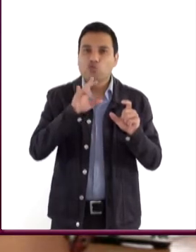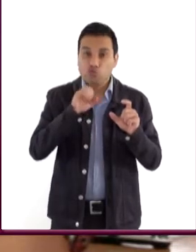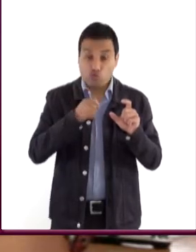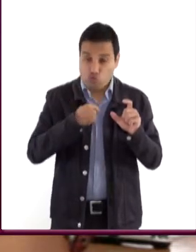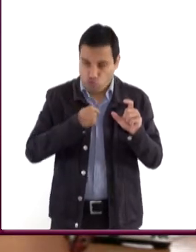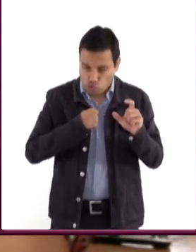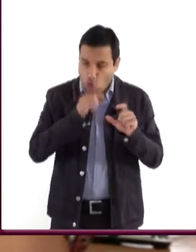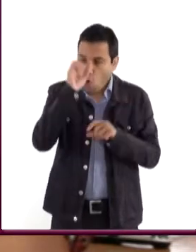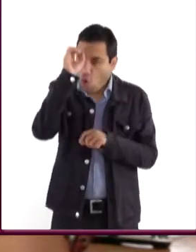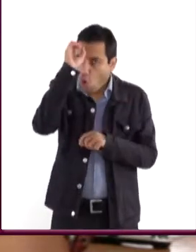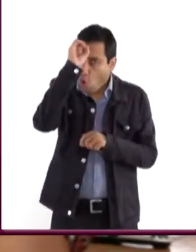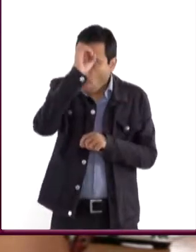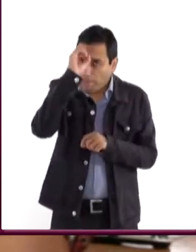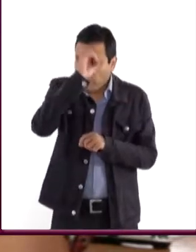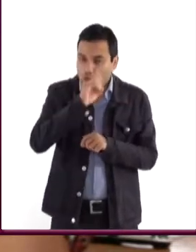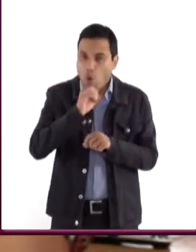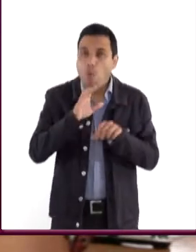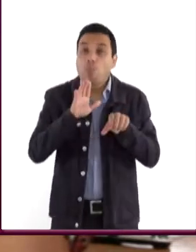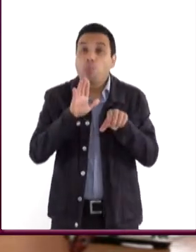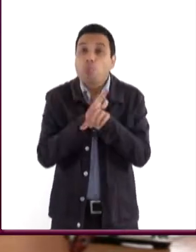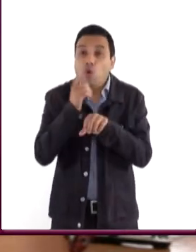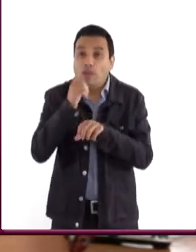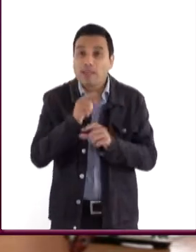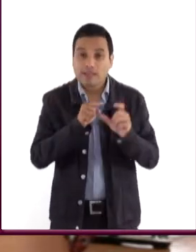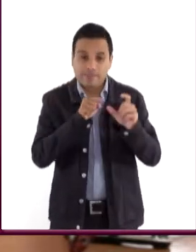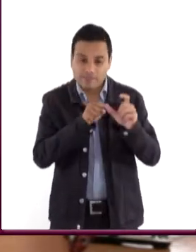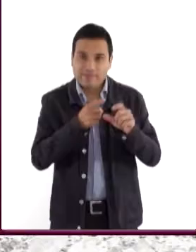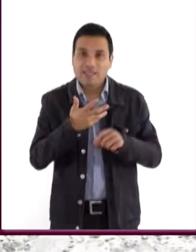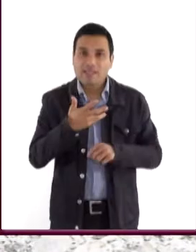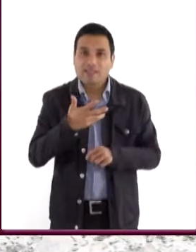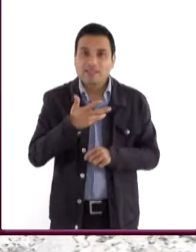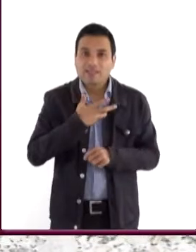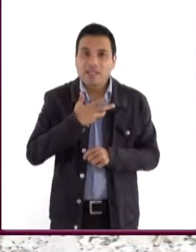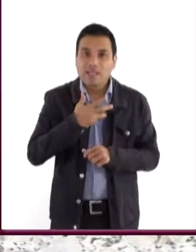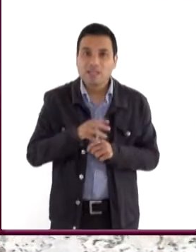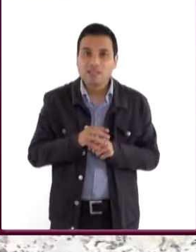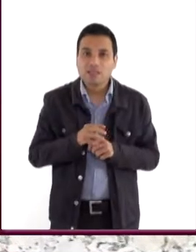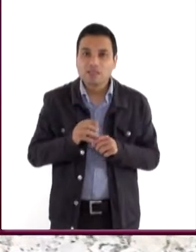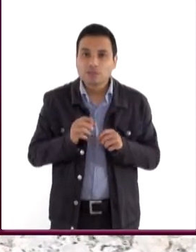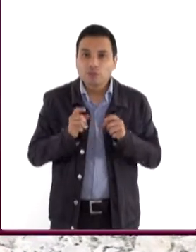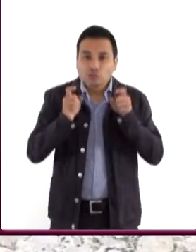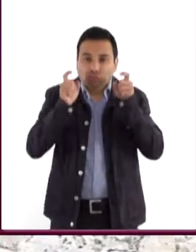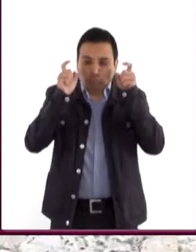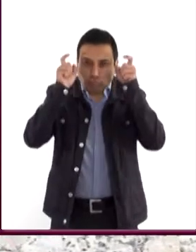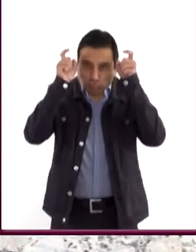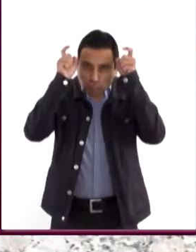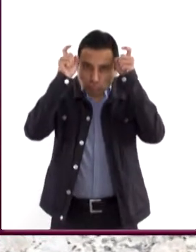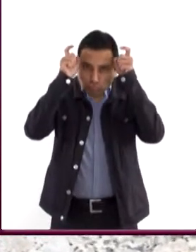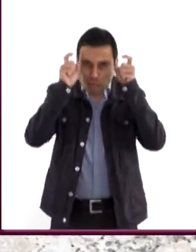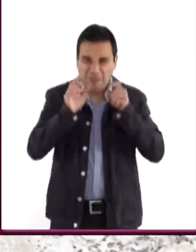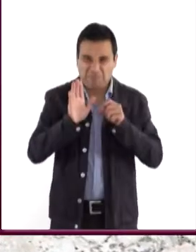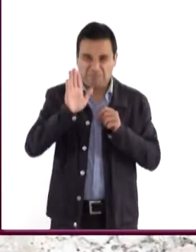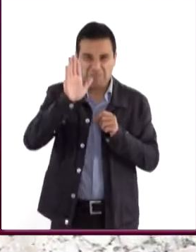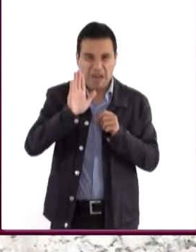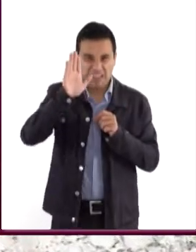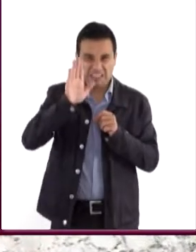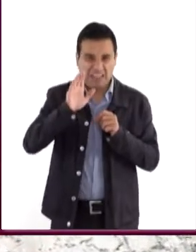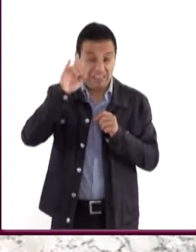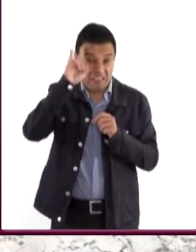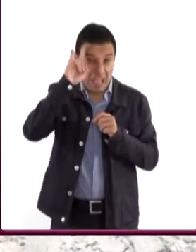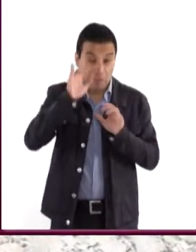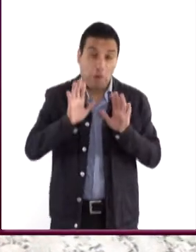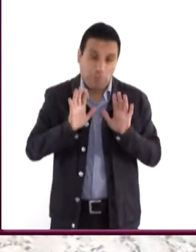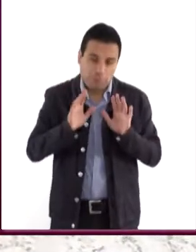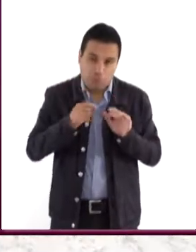vista, que fue porque como tiene unas antenas cortas y gruesas, pueden llegar a asimilar como unos cuernos. Entonces a